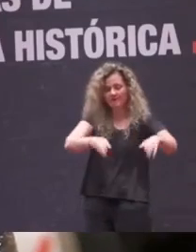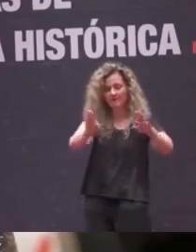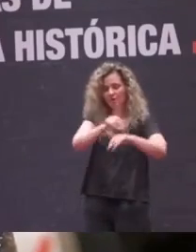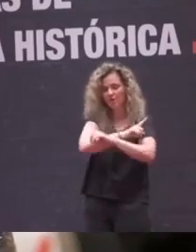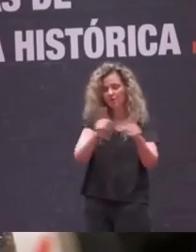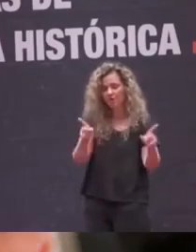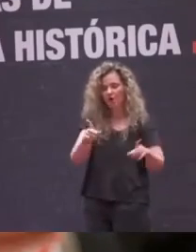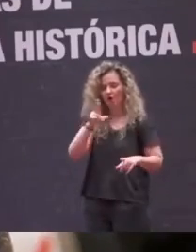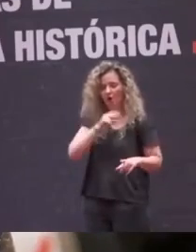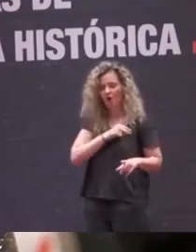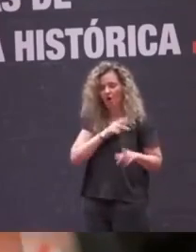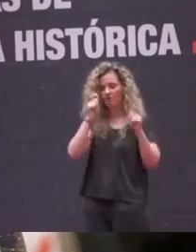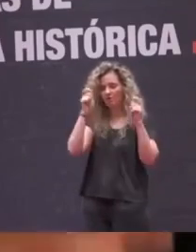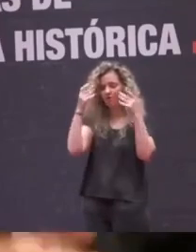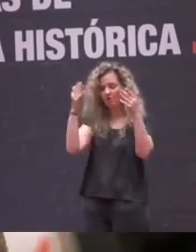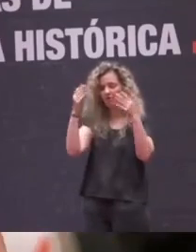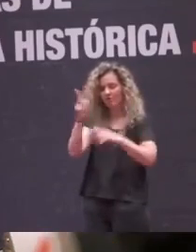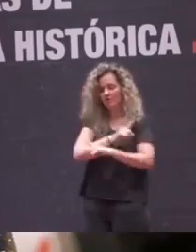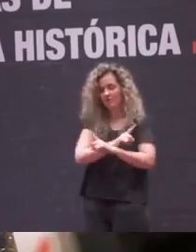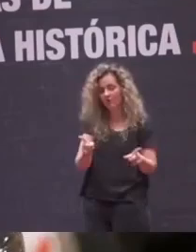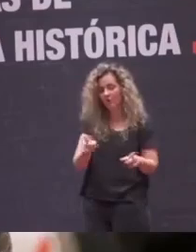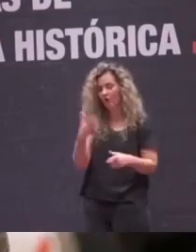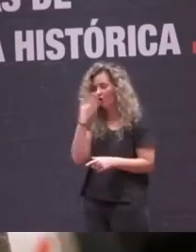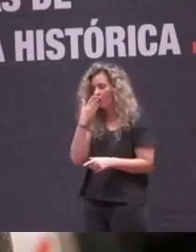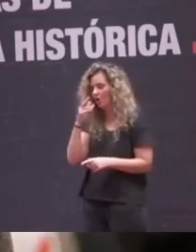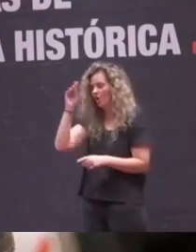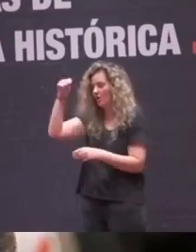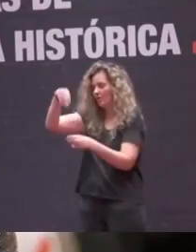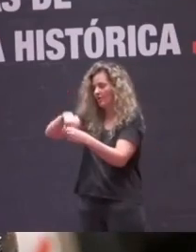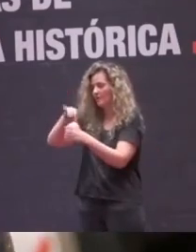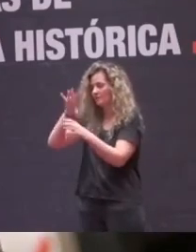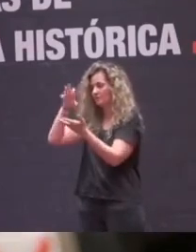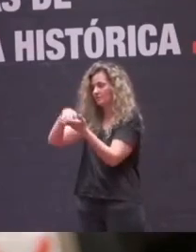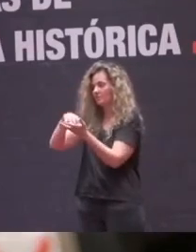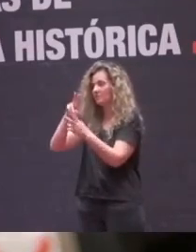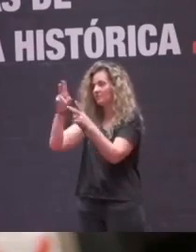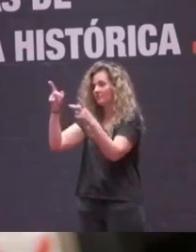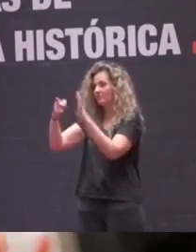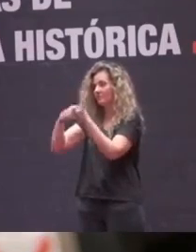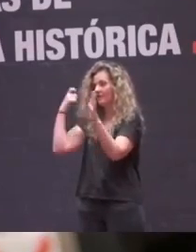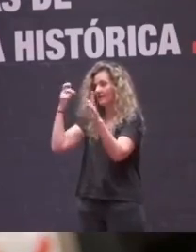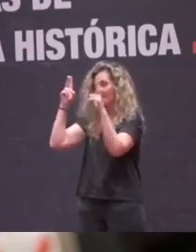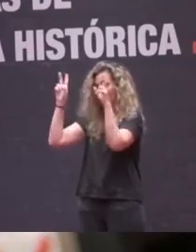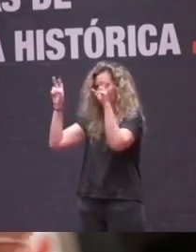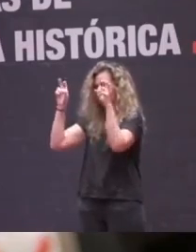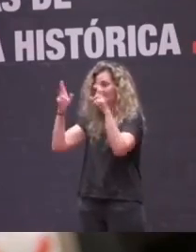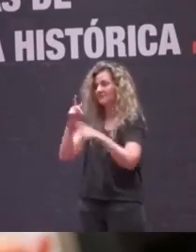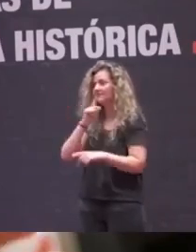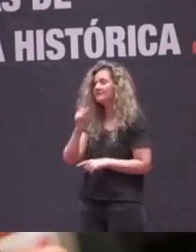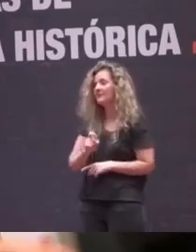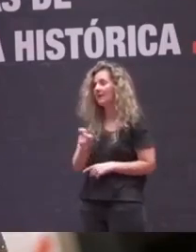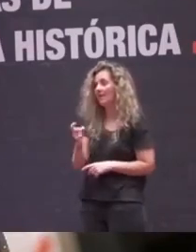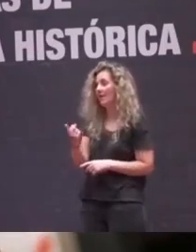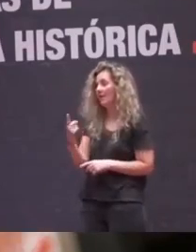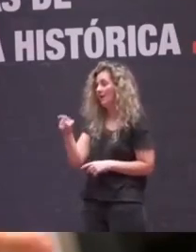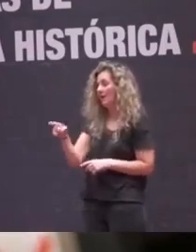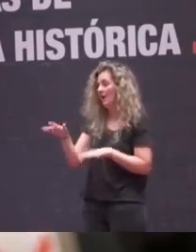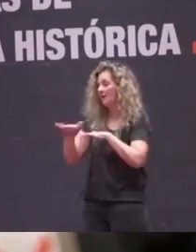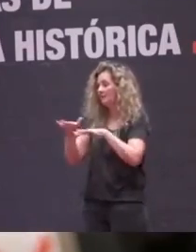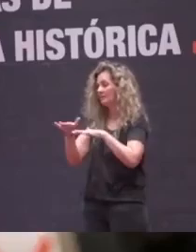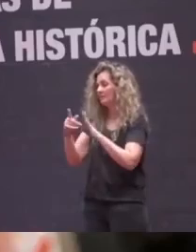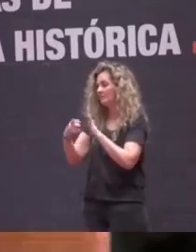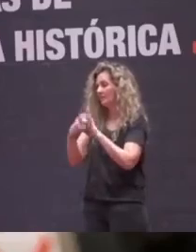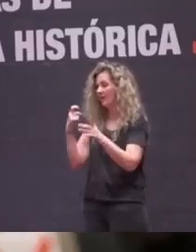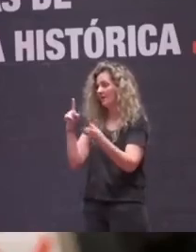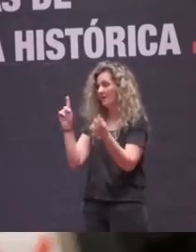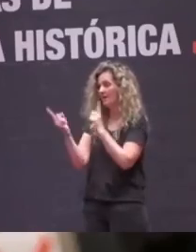distinción de honorífica e non poden dar o nome a un colexio en Sada. E é un momento agora de facer ese tipo de actividade para retirar tamén distinción. Por lo